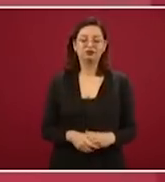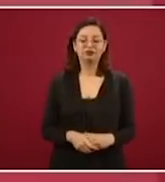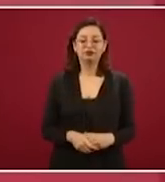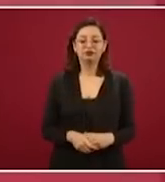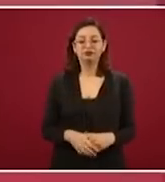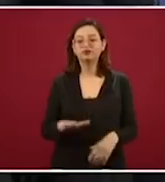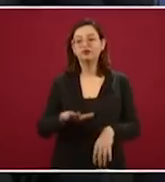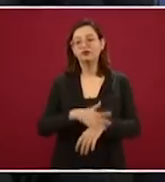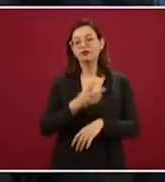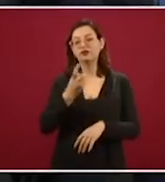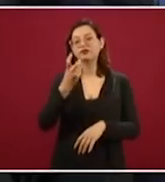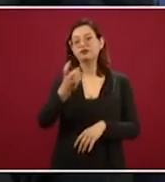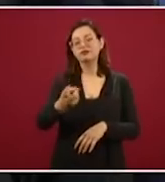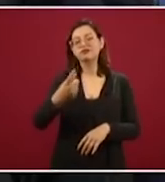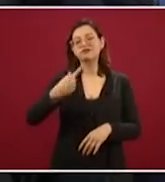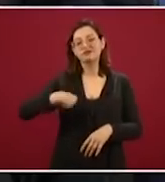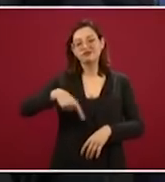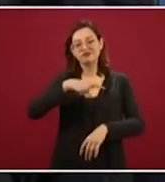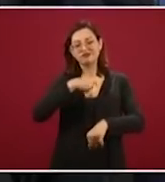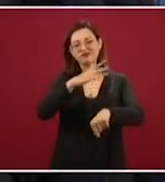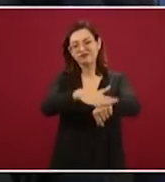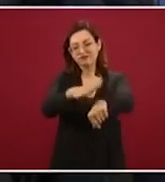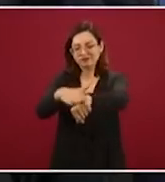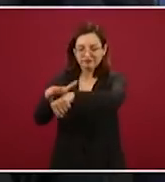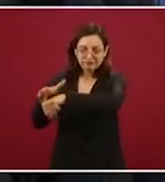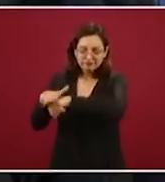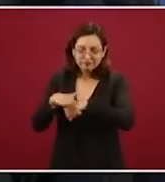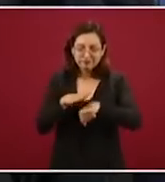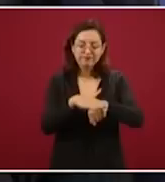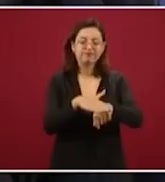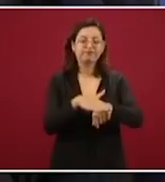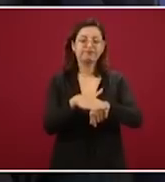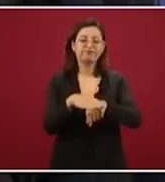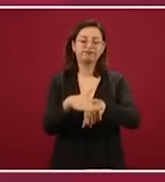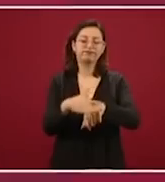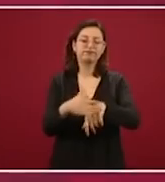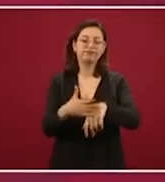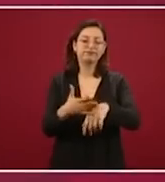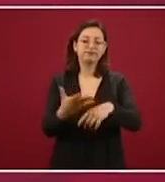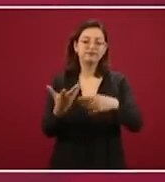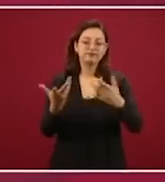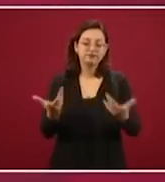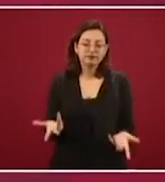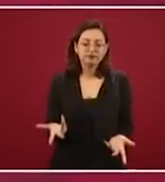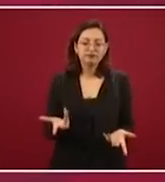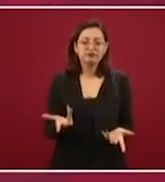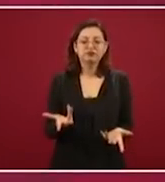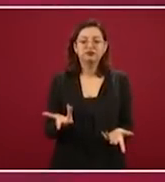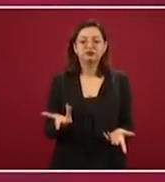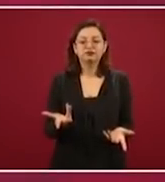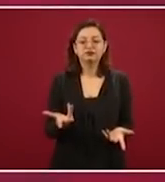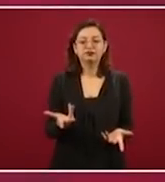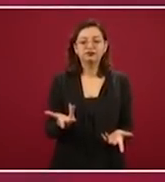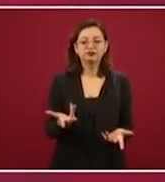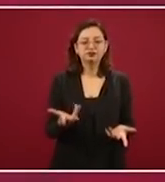Por eso también nuestros llamados a que no sean